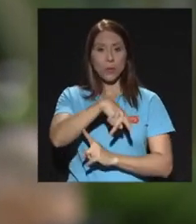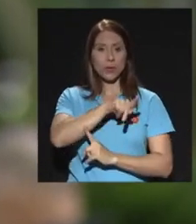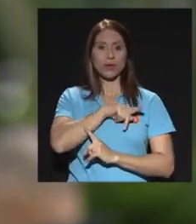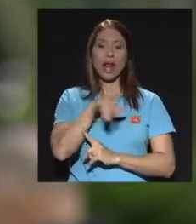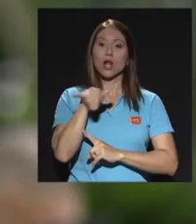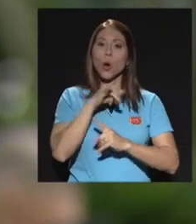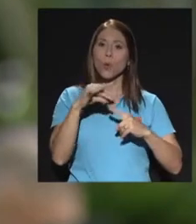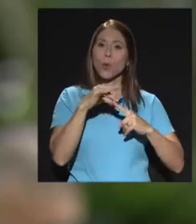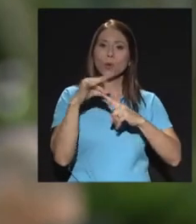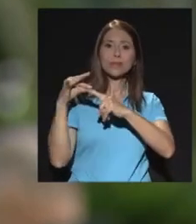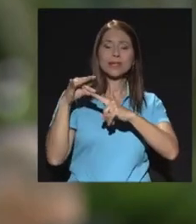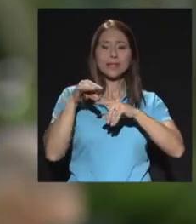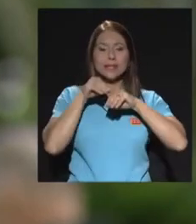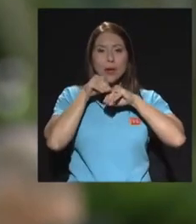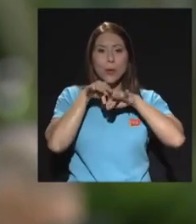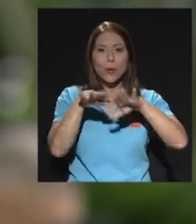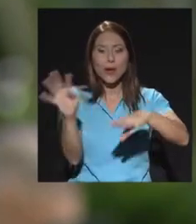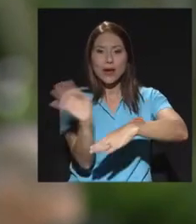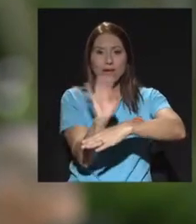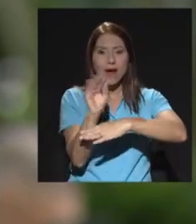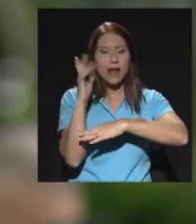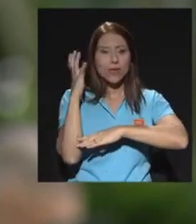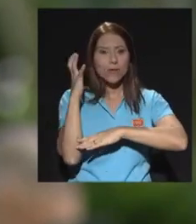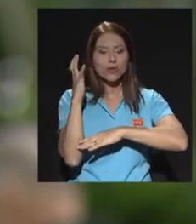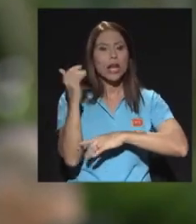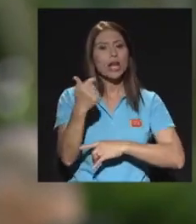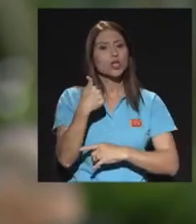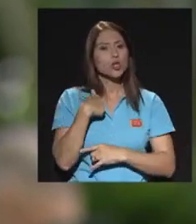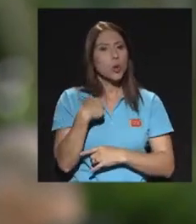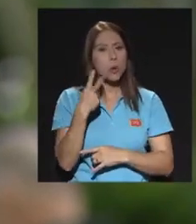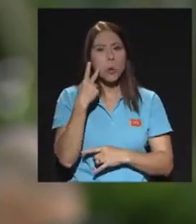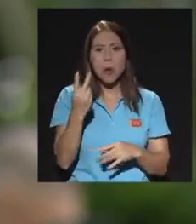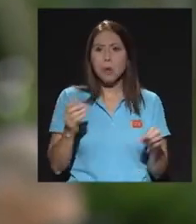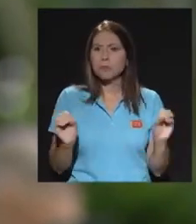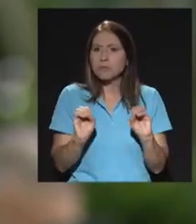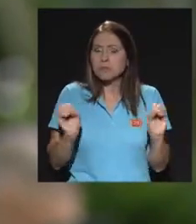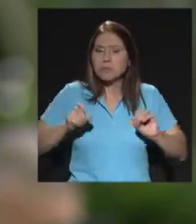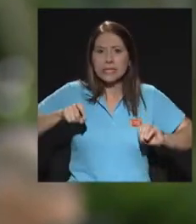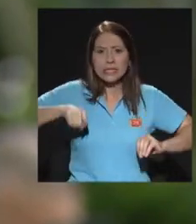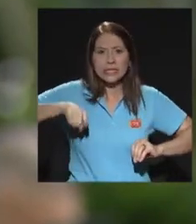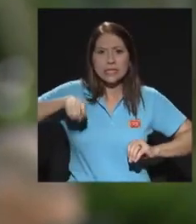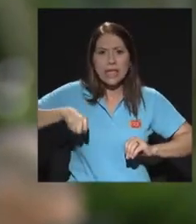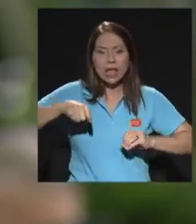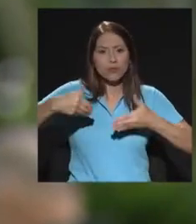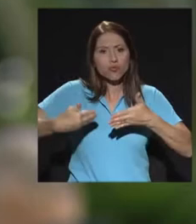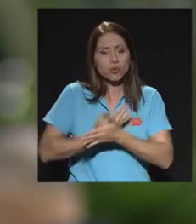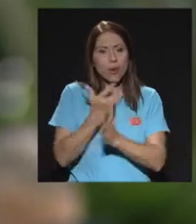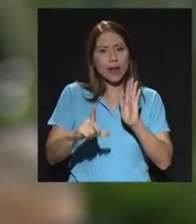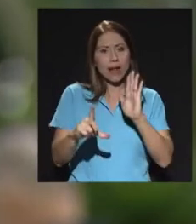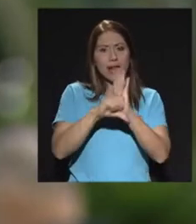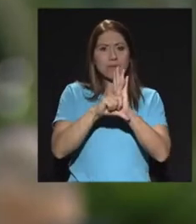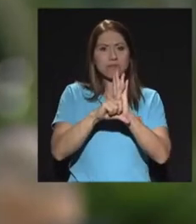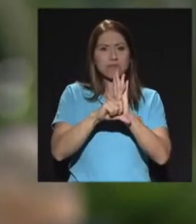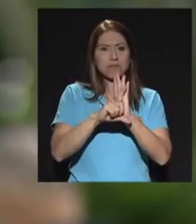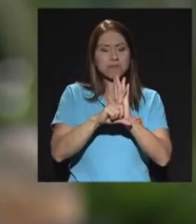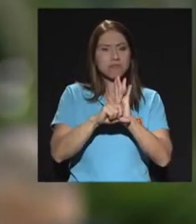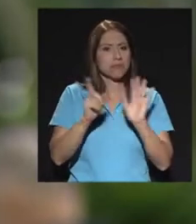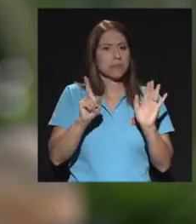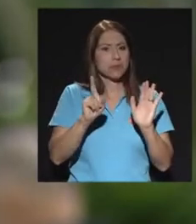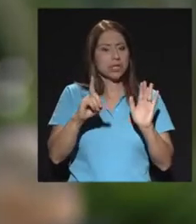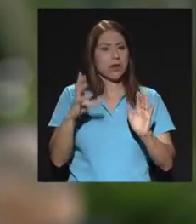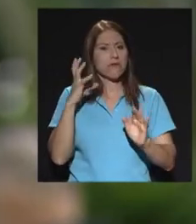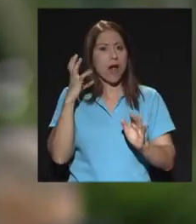radiodifusor, yo no veo la menor necesidad de una nueva ley de radio